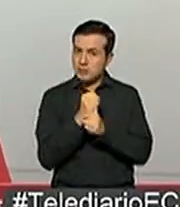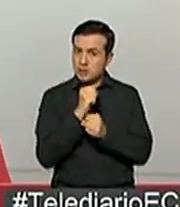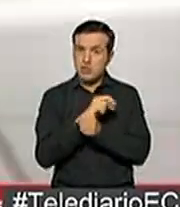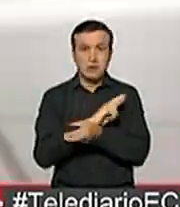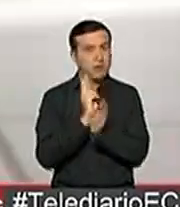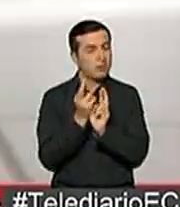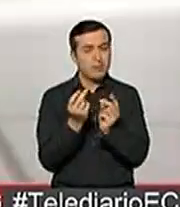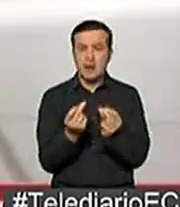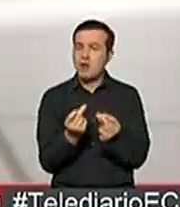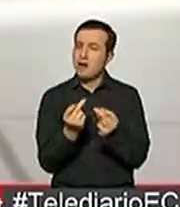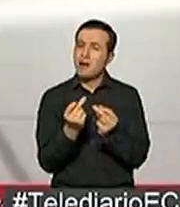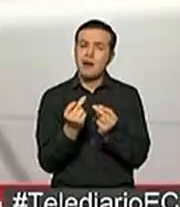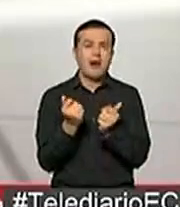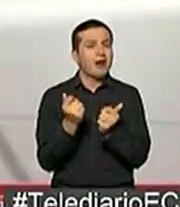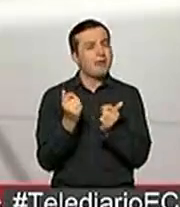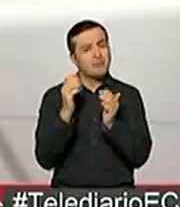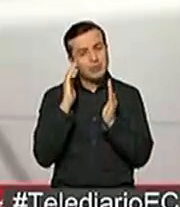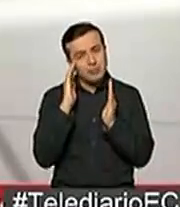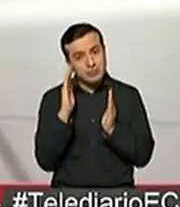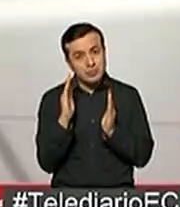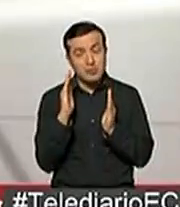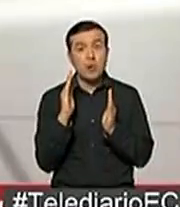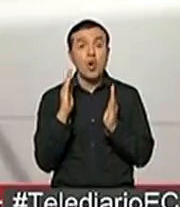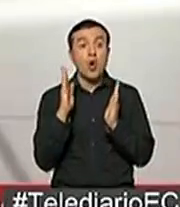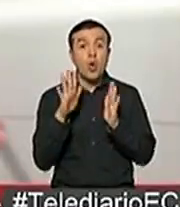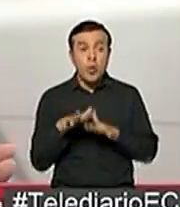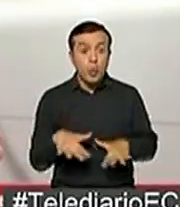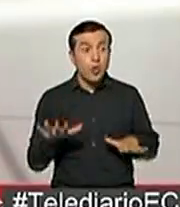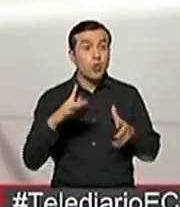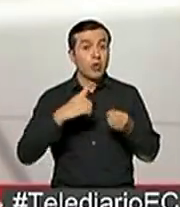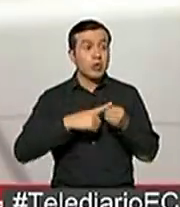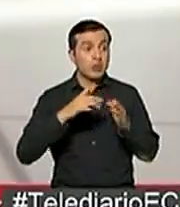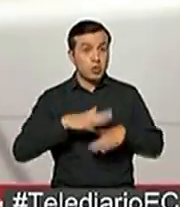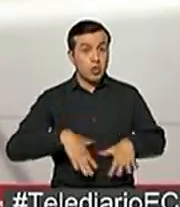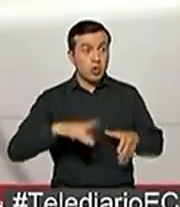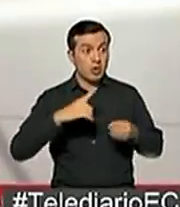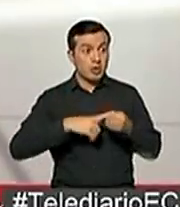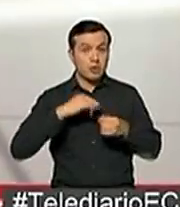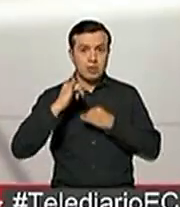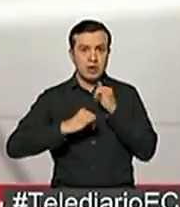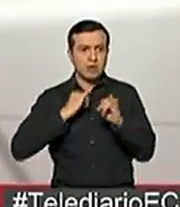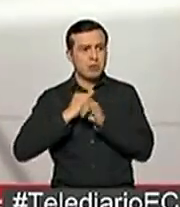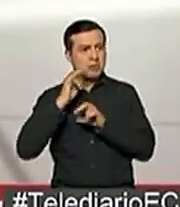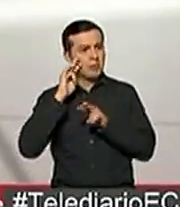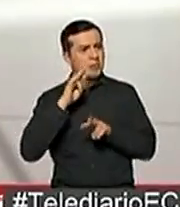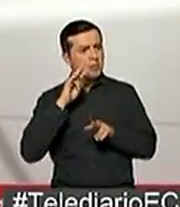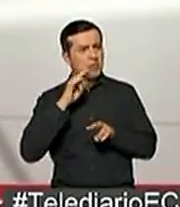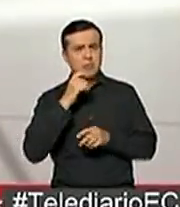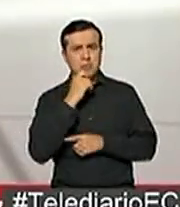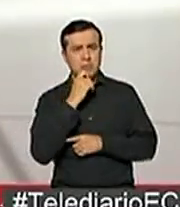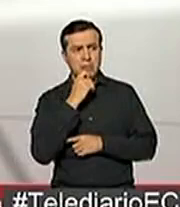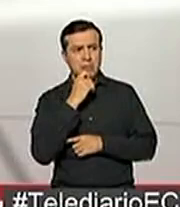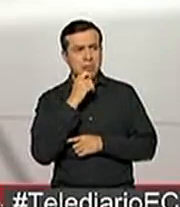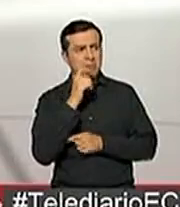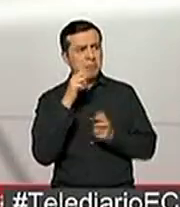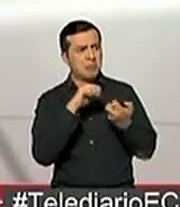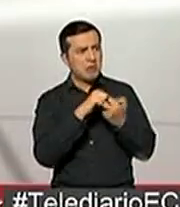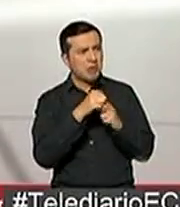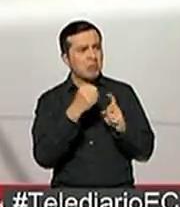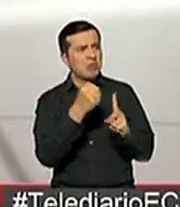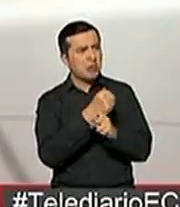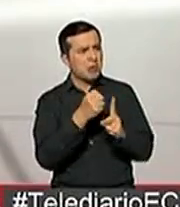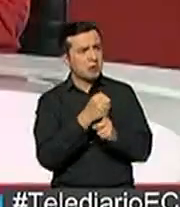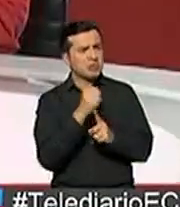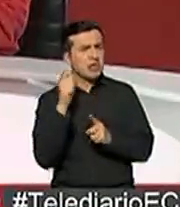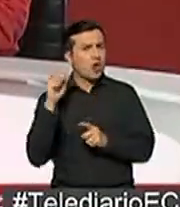inmediata en el caso de la imagen la reputación de la capital de quito a nivel internacional cuánto ha afectado todos estos incidentes que